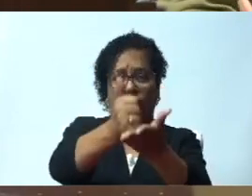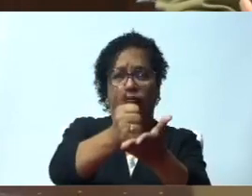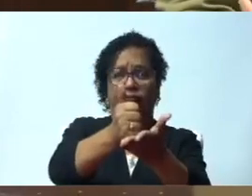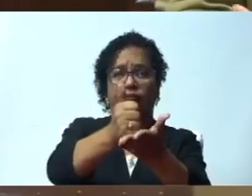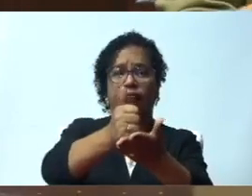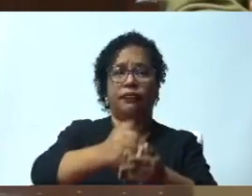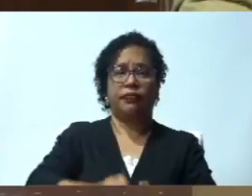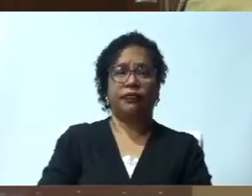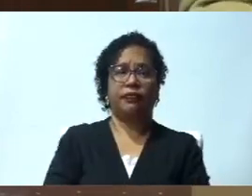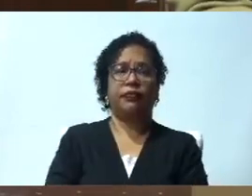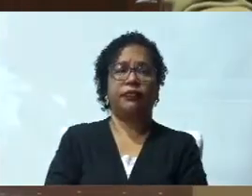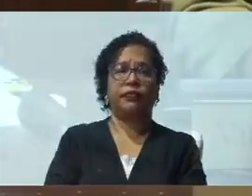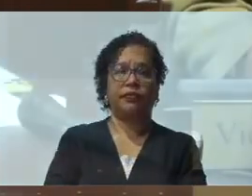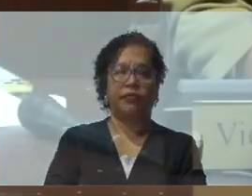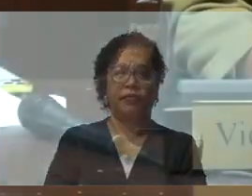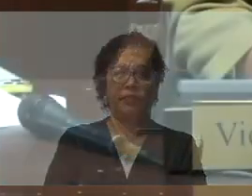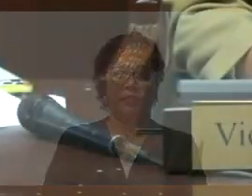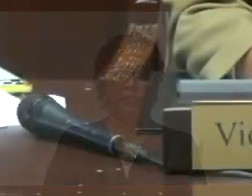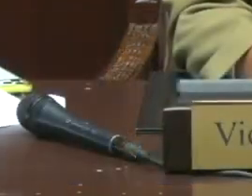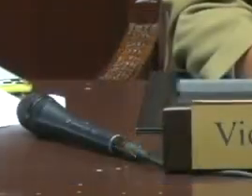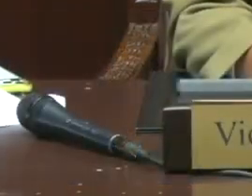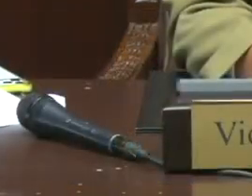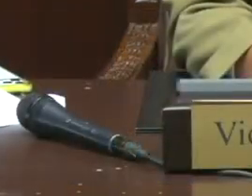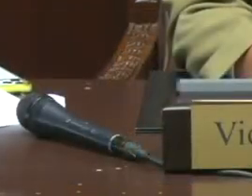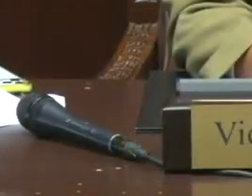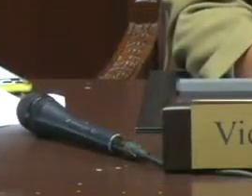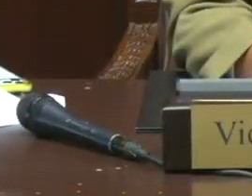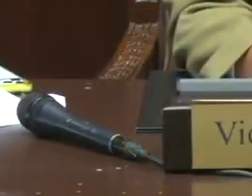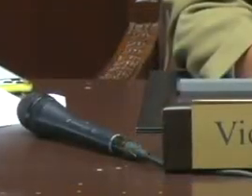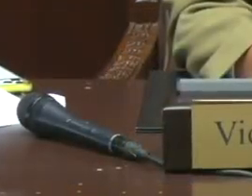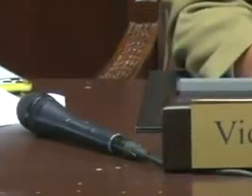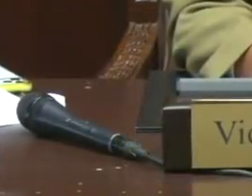Mélido Mercedes. Ahora